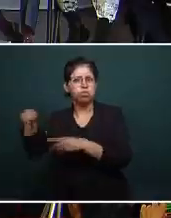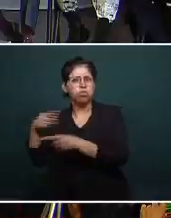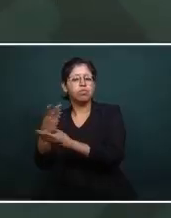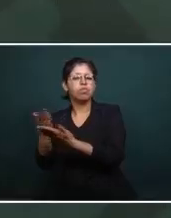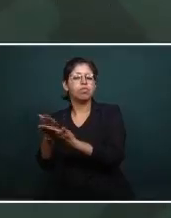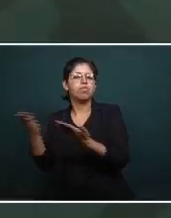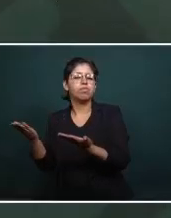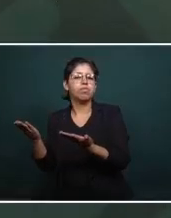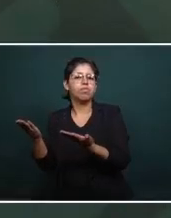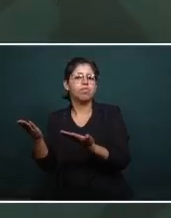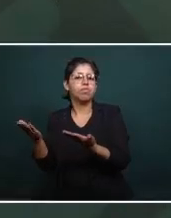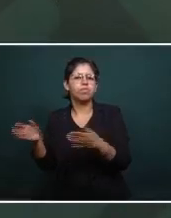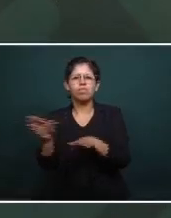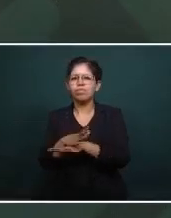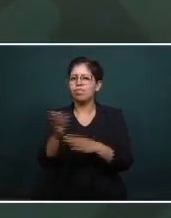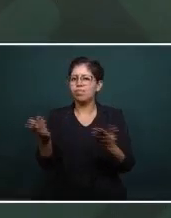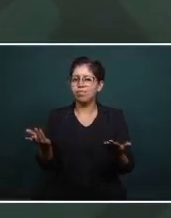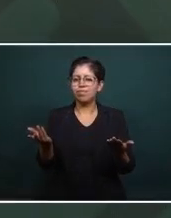para